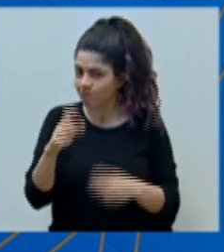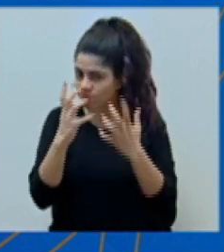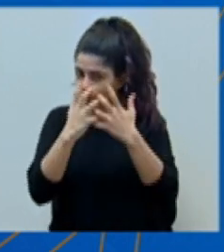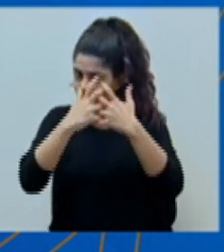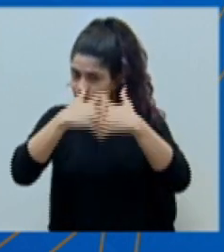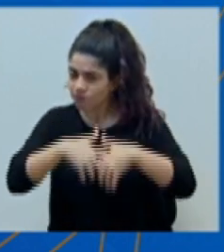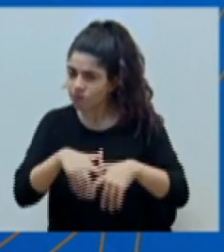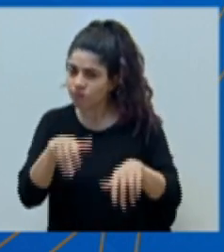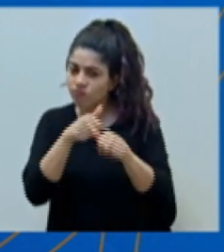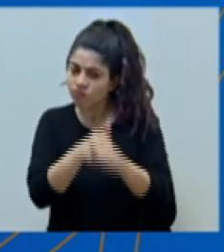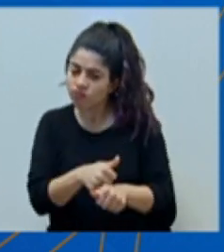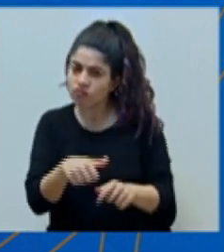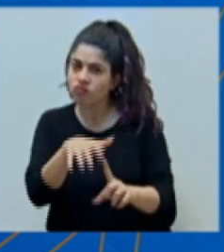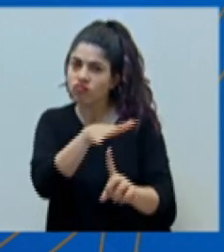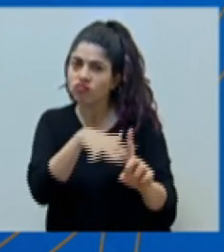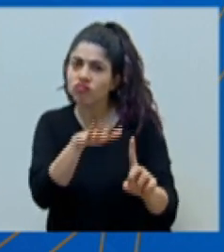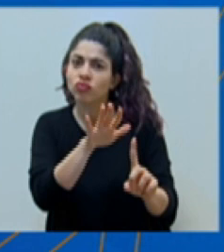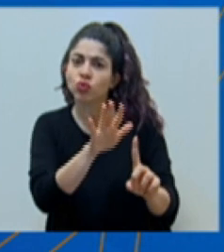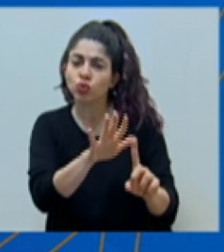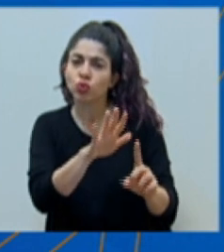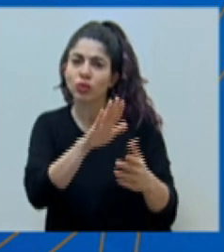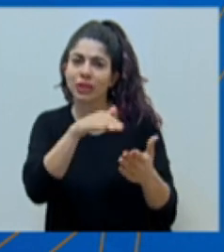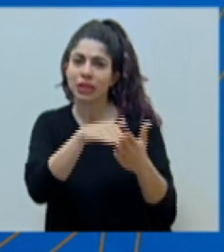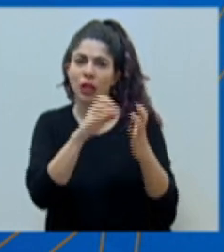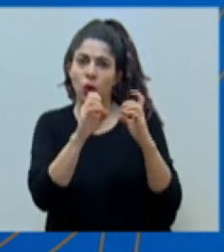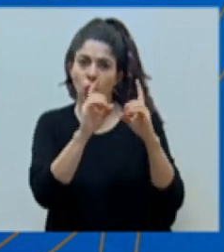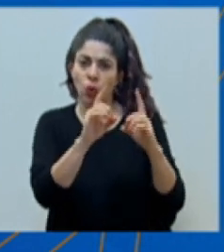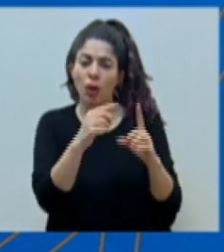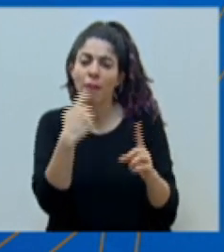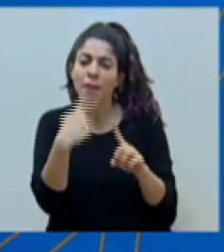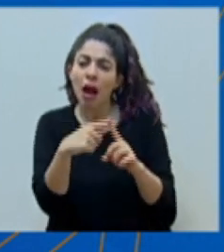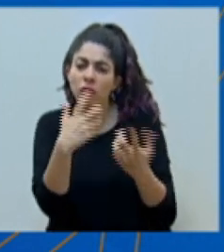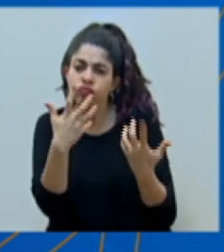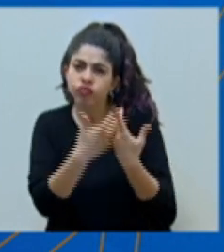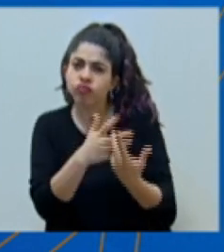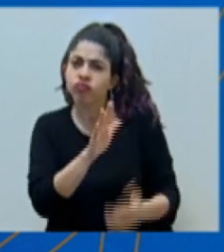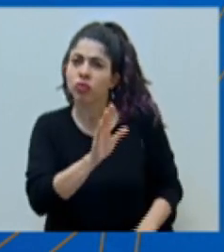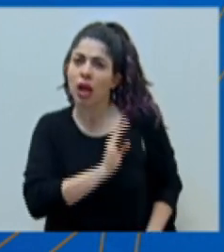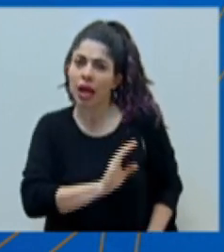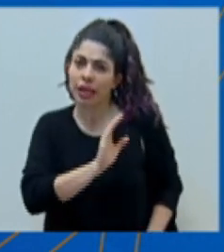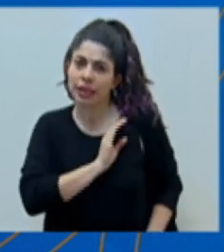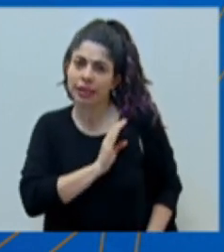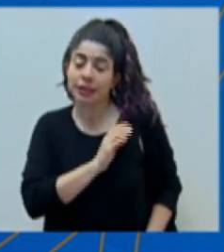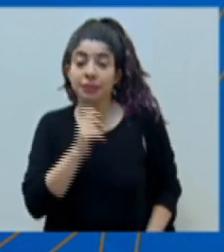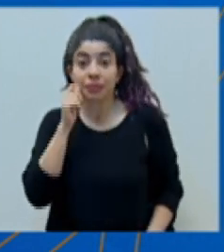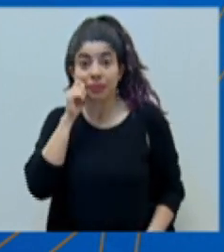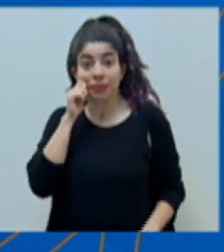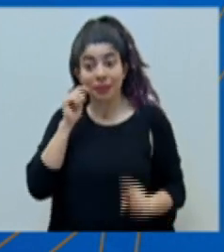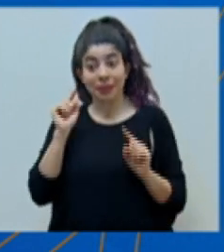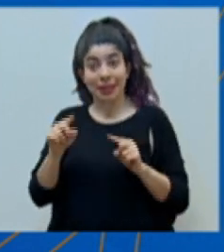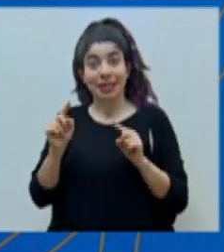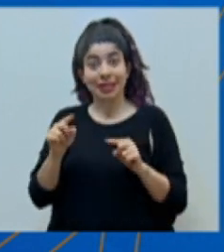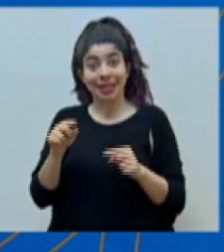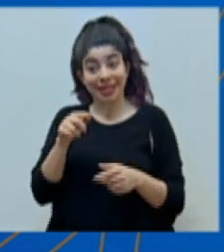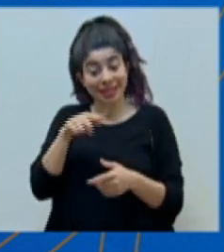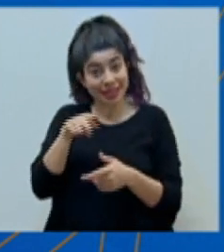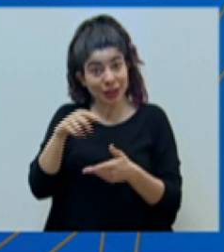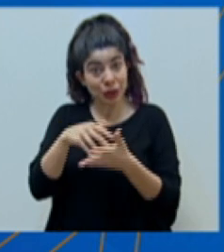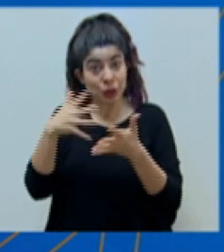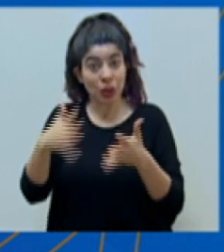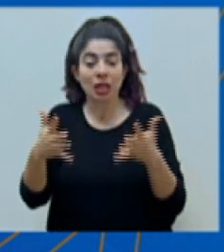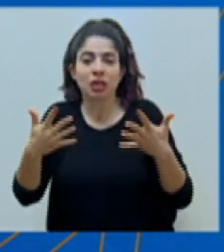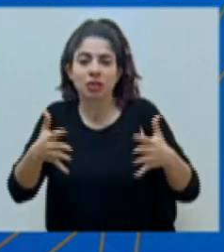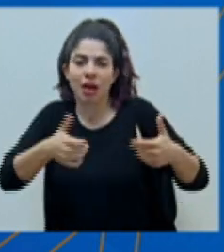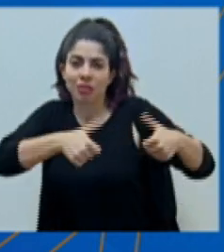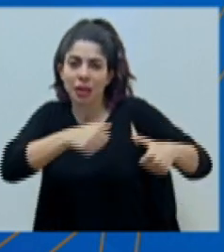al contexto del centro educativo y sus características. En el horario presencial, las personas estudiantes, así lo acordamos